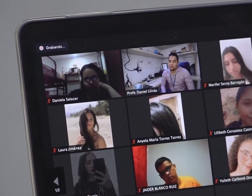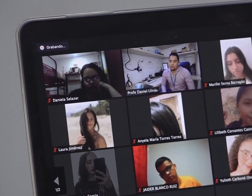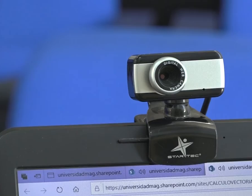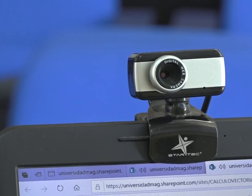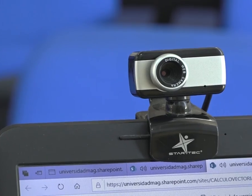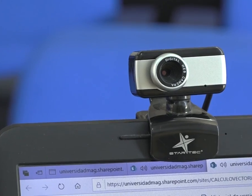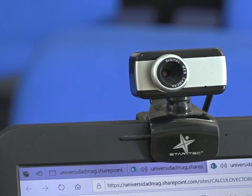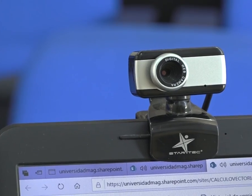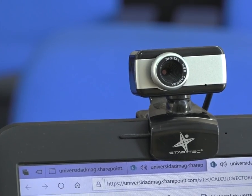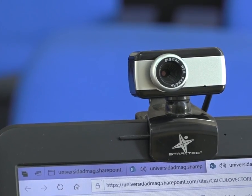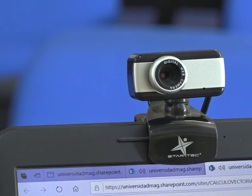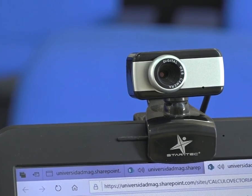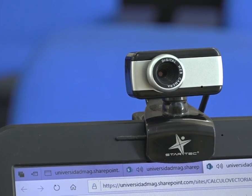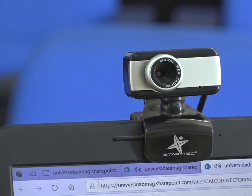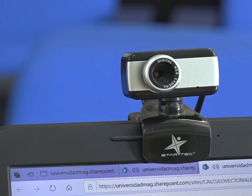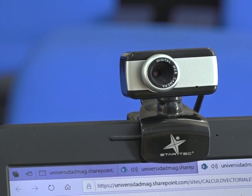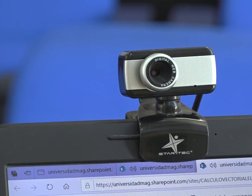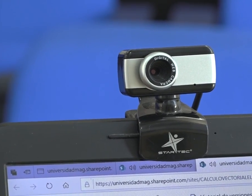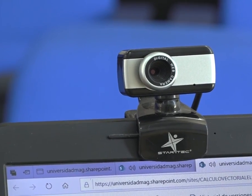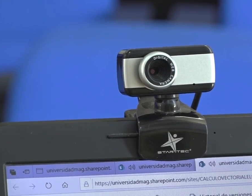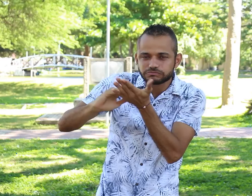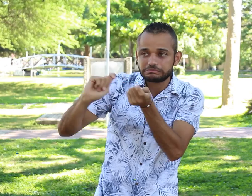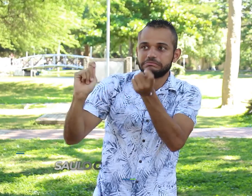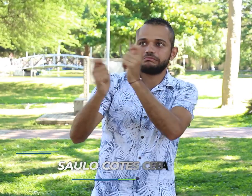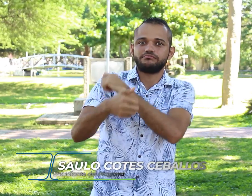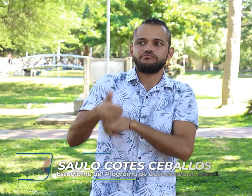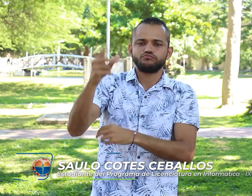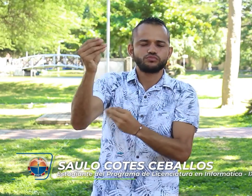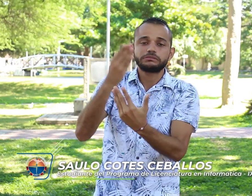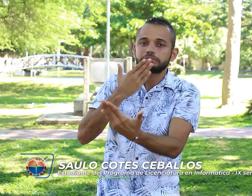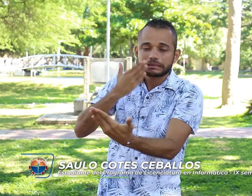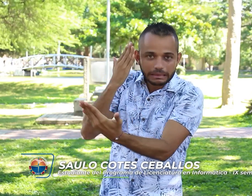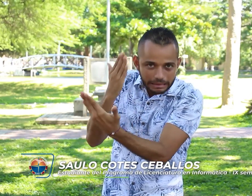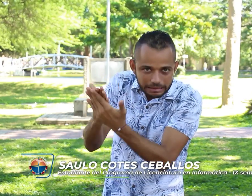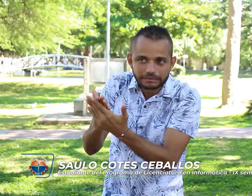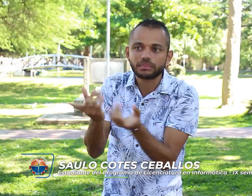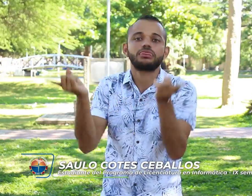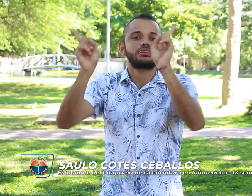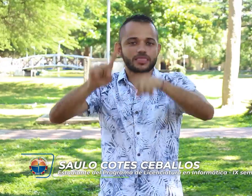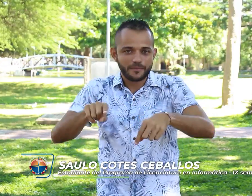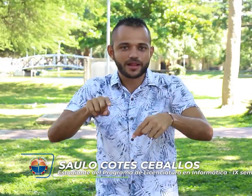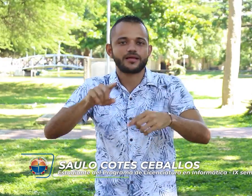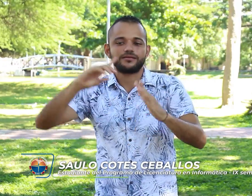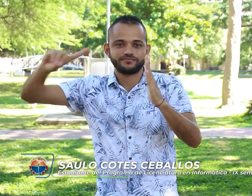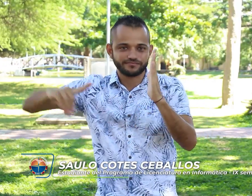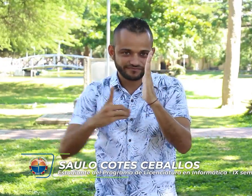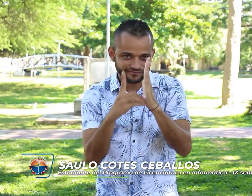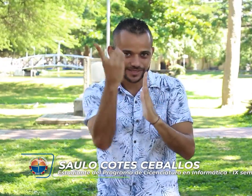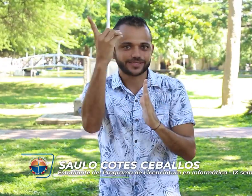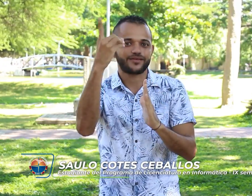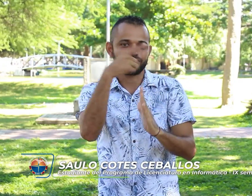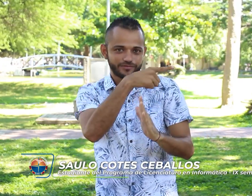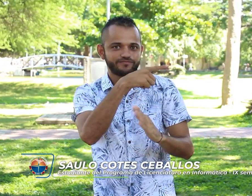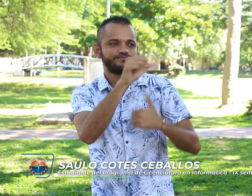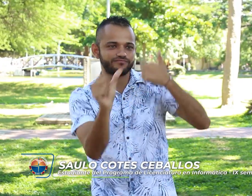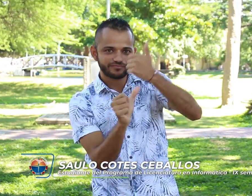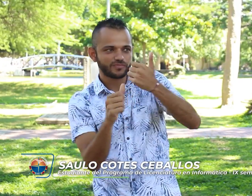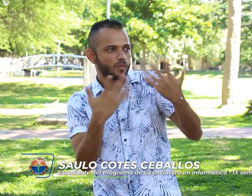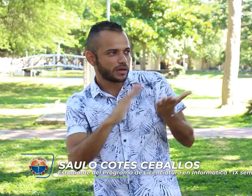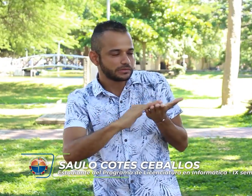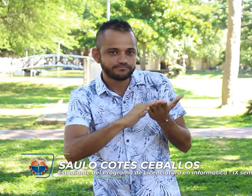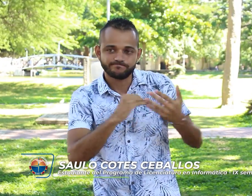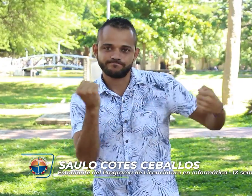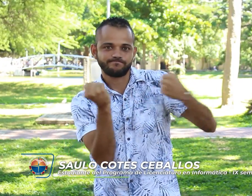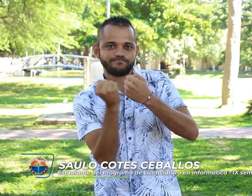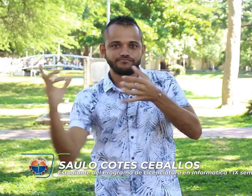orgulloso y agradecido con el rector Pablo Vera porque gracias a sus gestiones nos ha ayudado. También agradecido a Desarrollo